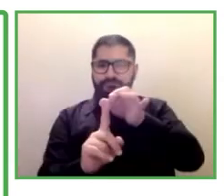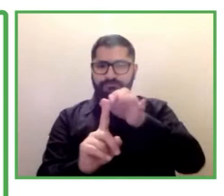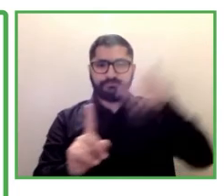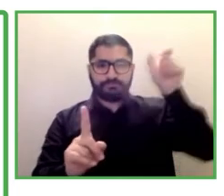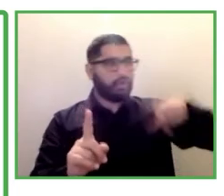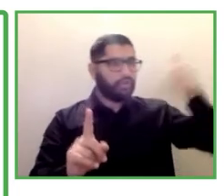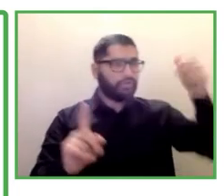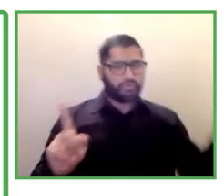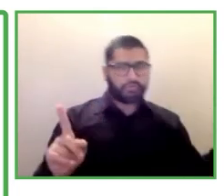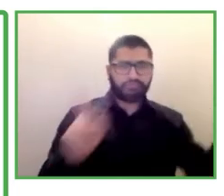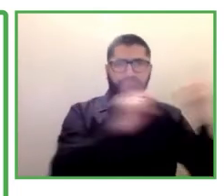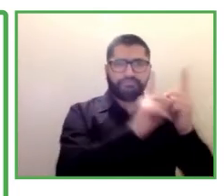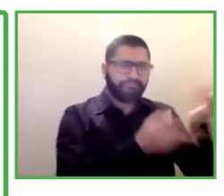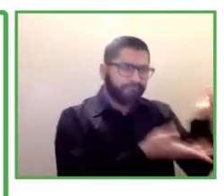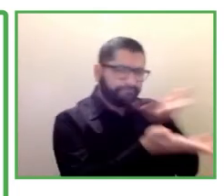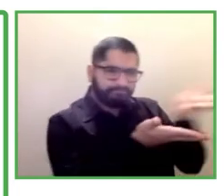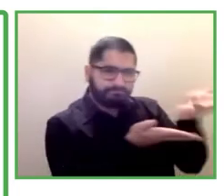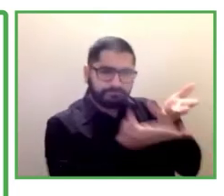cortamos la lista